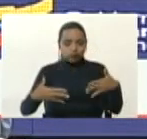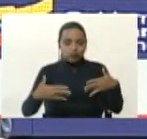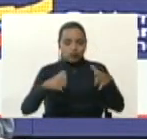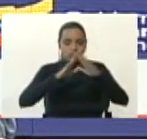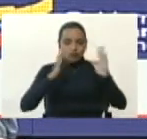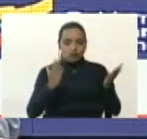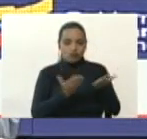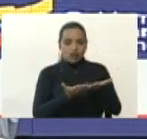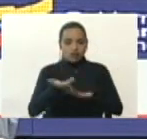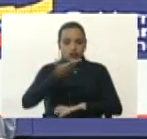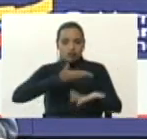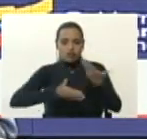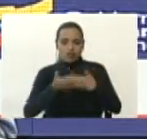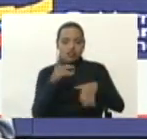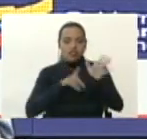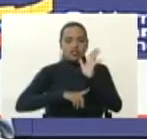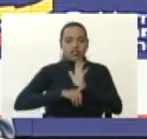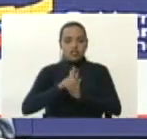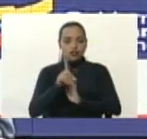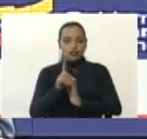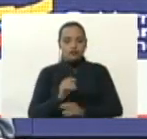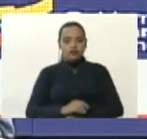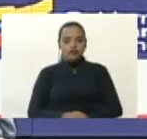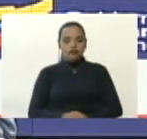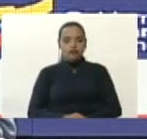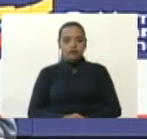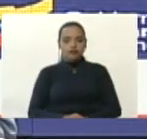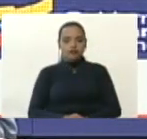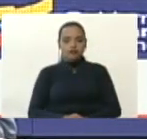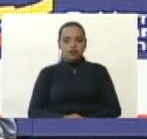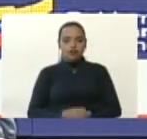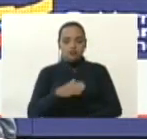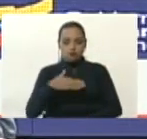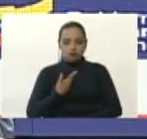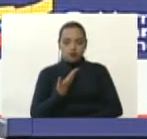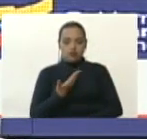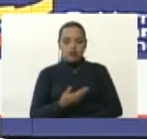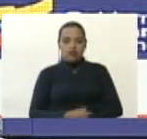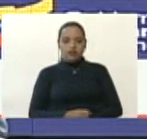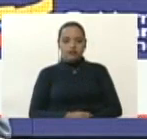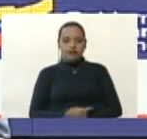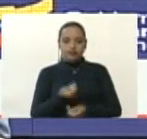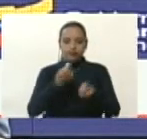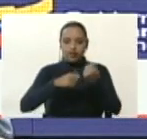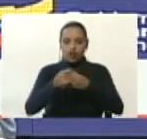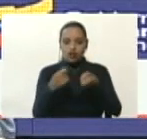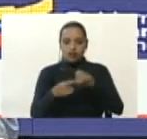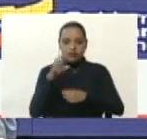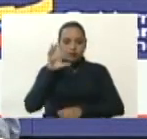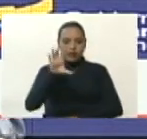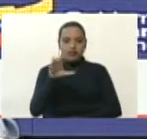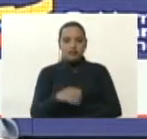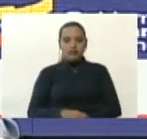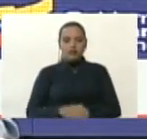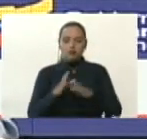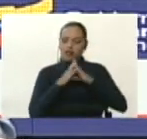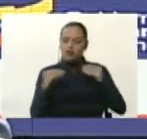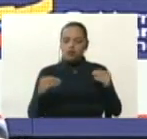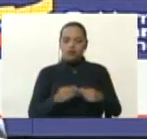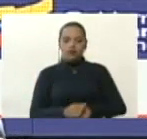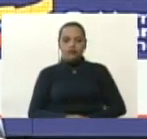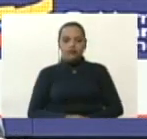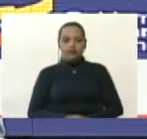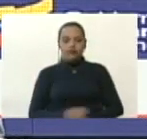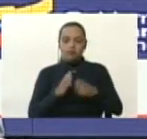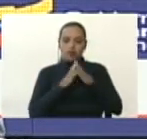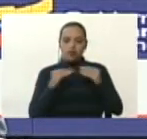la cooperación, del desarrollo para la economía de nuestro país y para todo, para